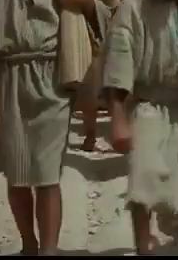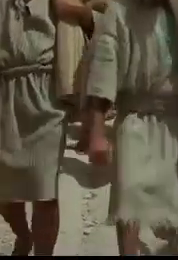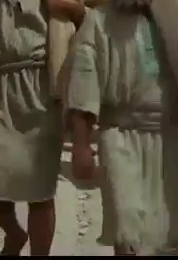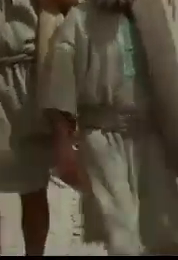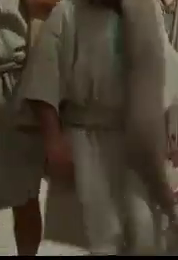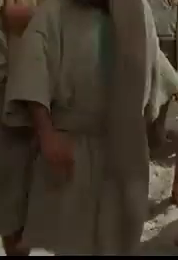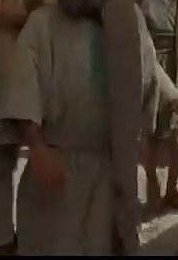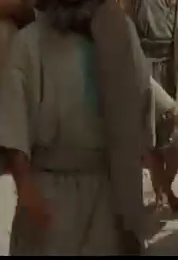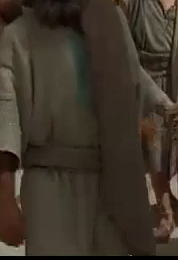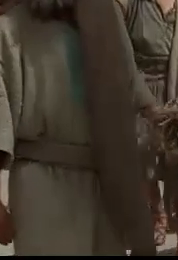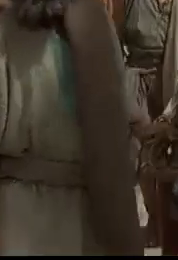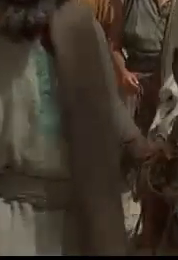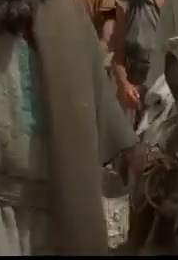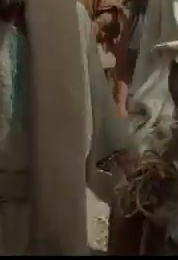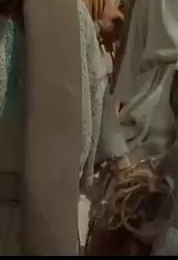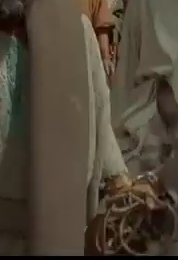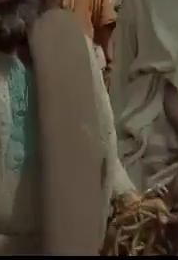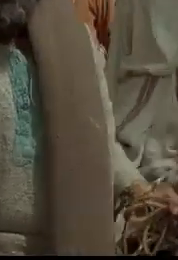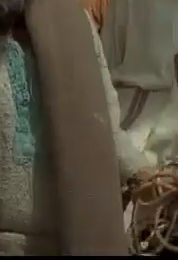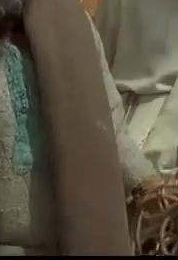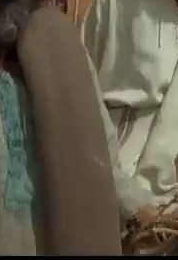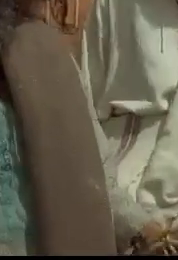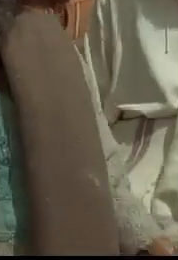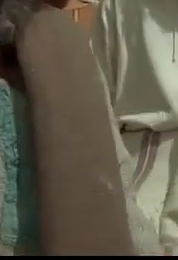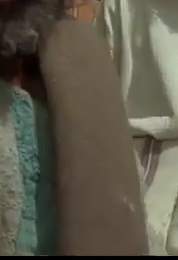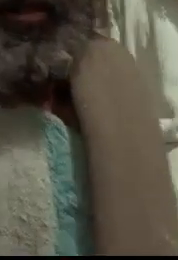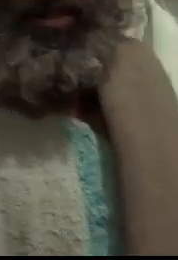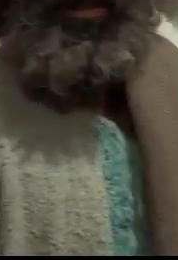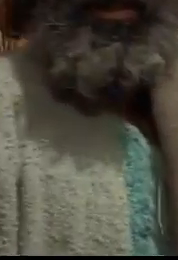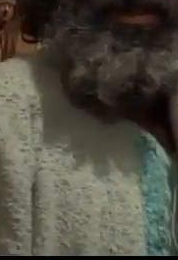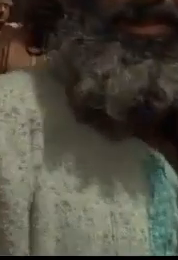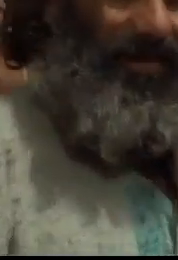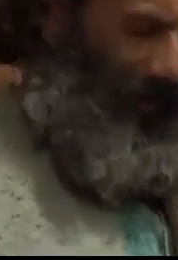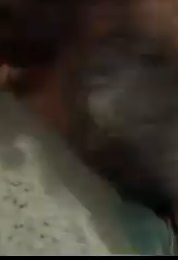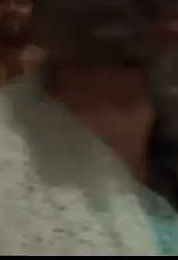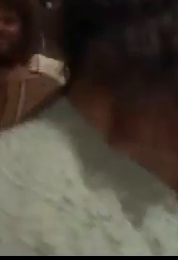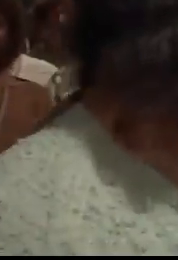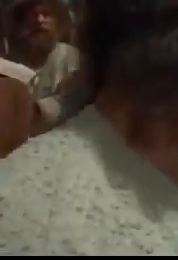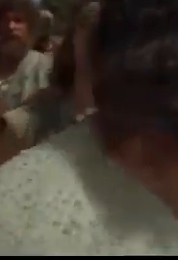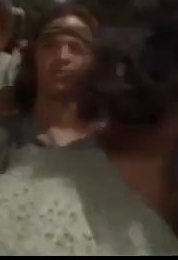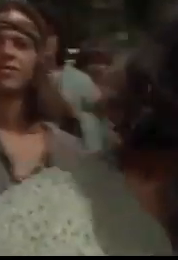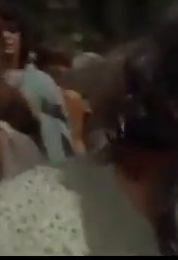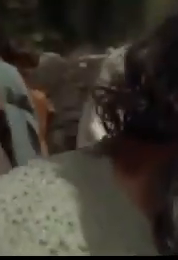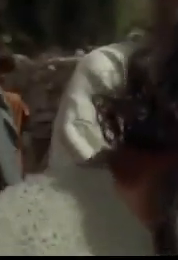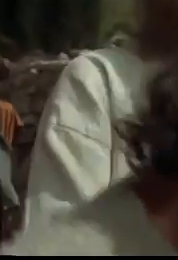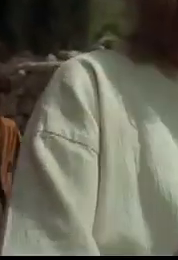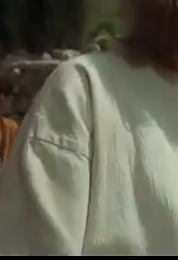Pero al llegar cerca de Jerusalén, al ver la ciudad, lloró por ella.